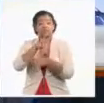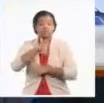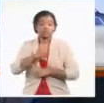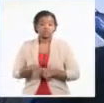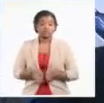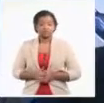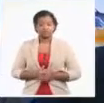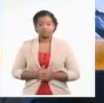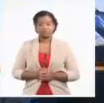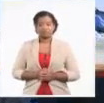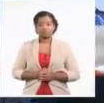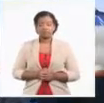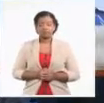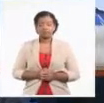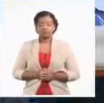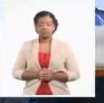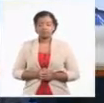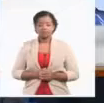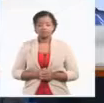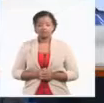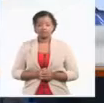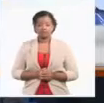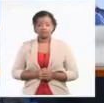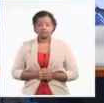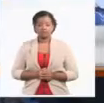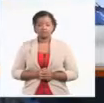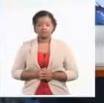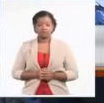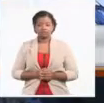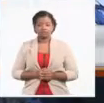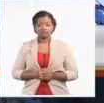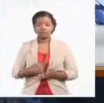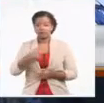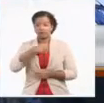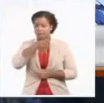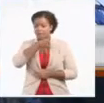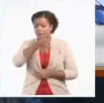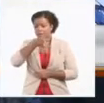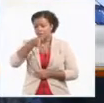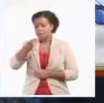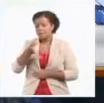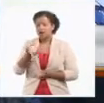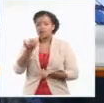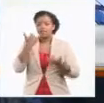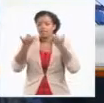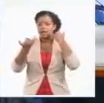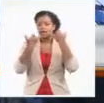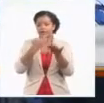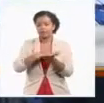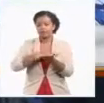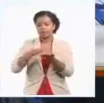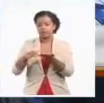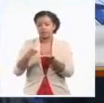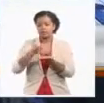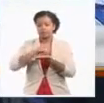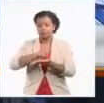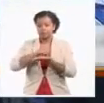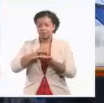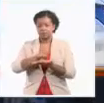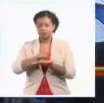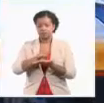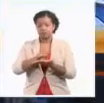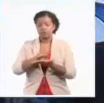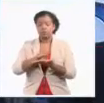Estoy recorriendo y tocando con la mano todas las públicas, todos los servicios públicos que tenemos y todos los teléfonos que van a prestar servicio en